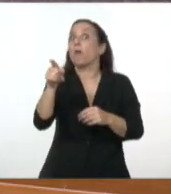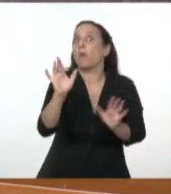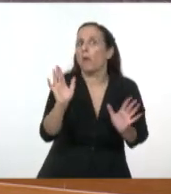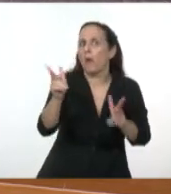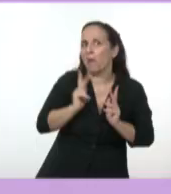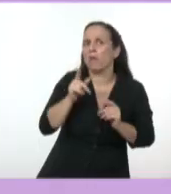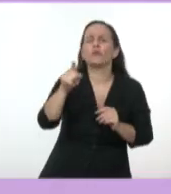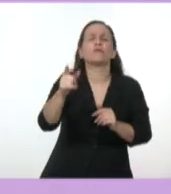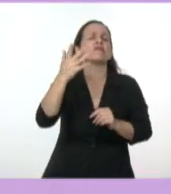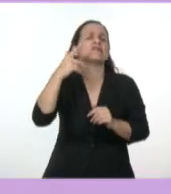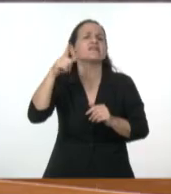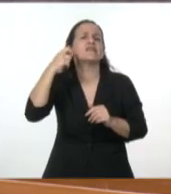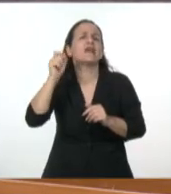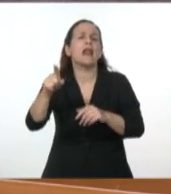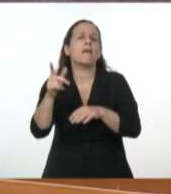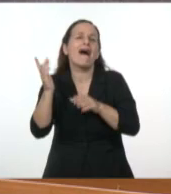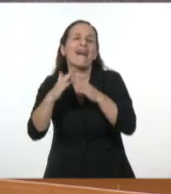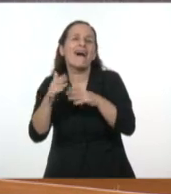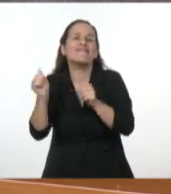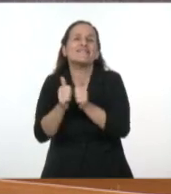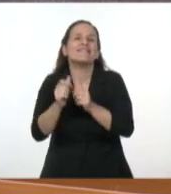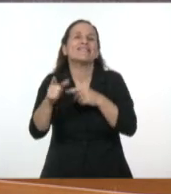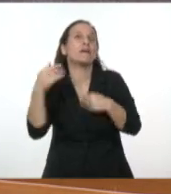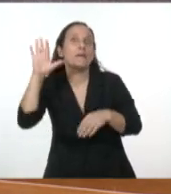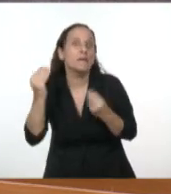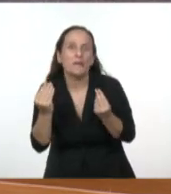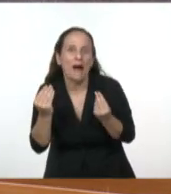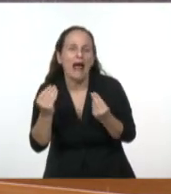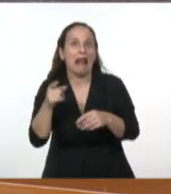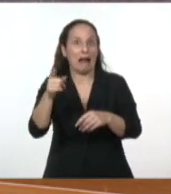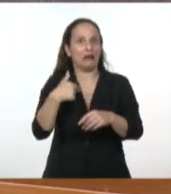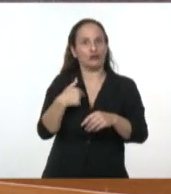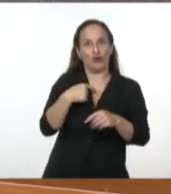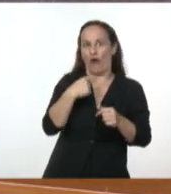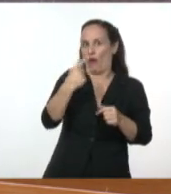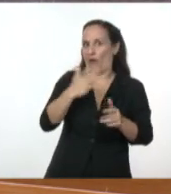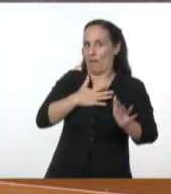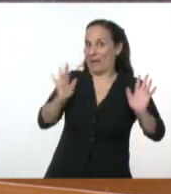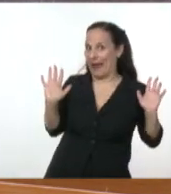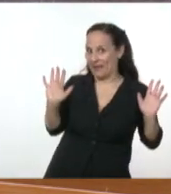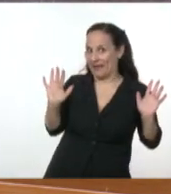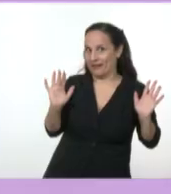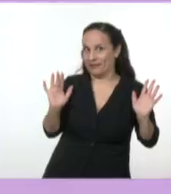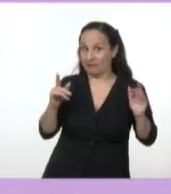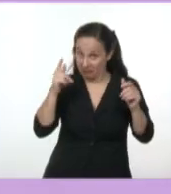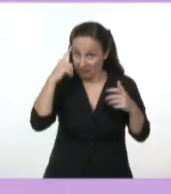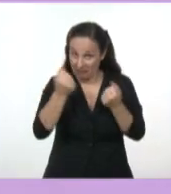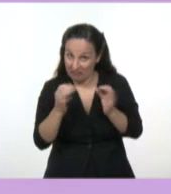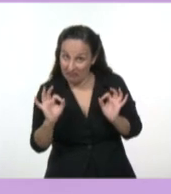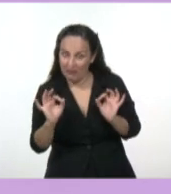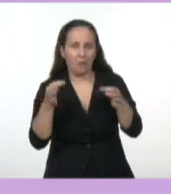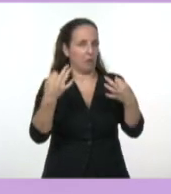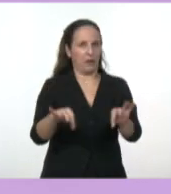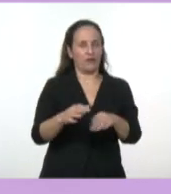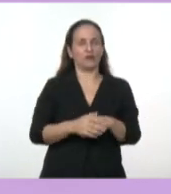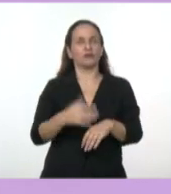que es la mascota ideal y lo que yo voy a hacer es responder y decirte cuál es la mascota ideal para mí. ¿Te parece? Perfecto.